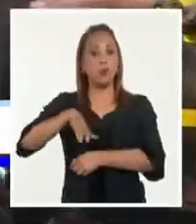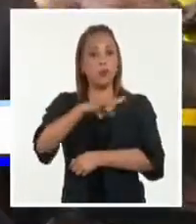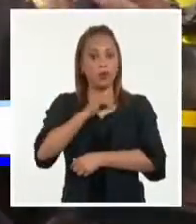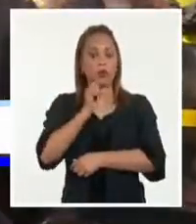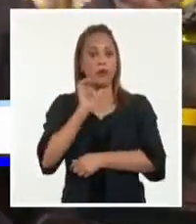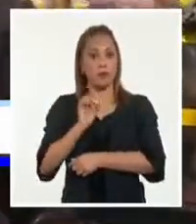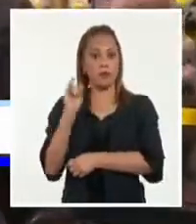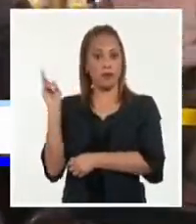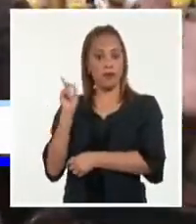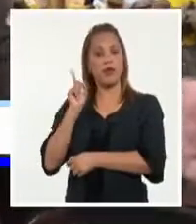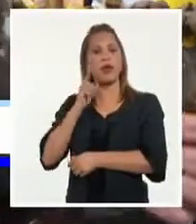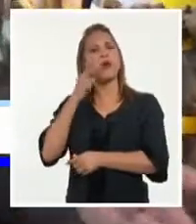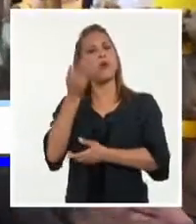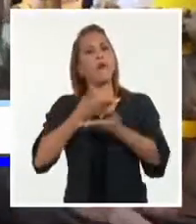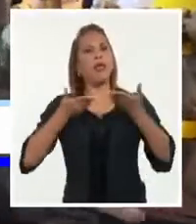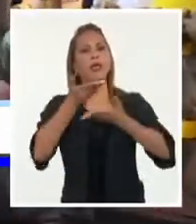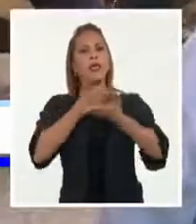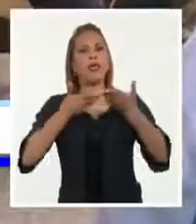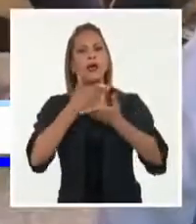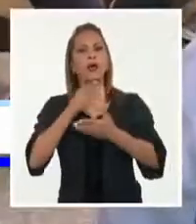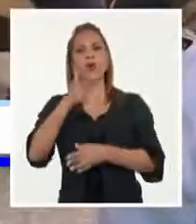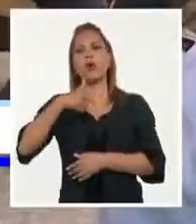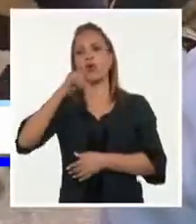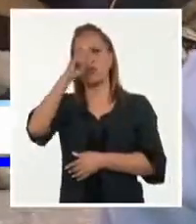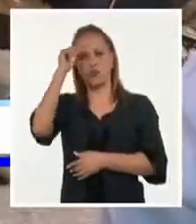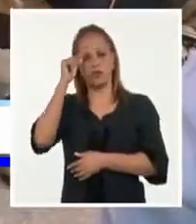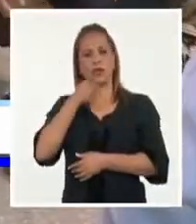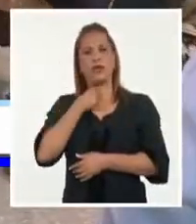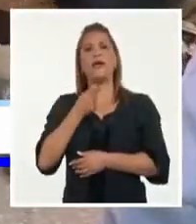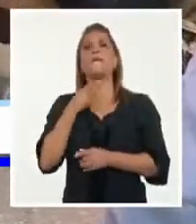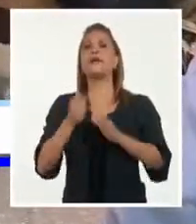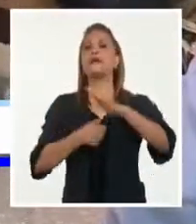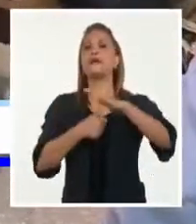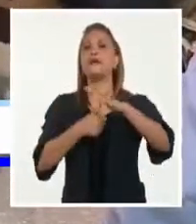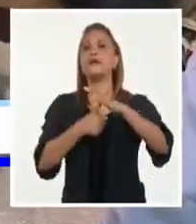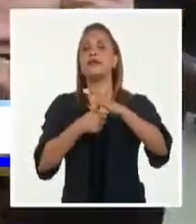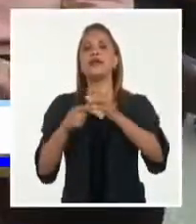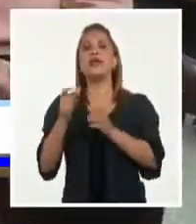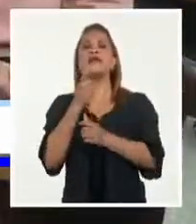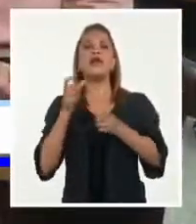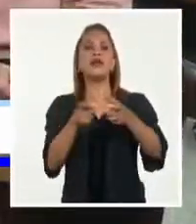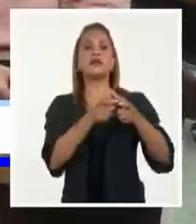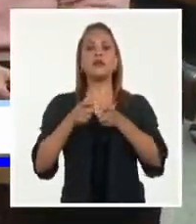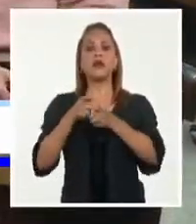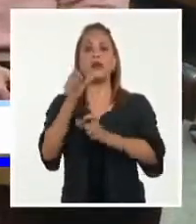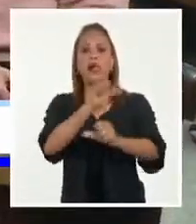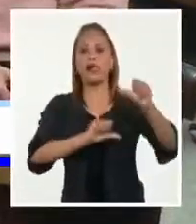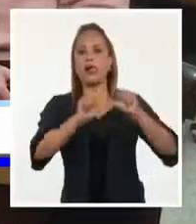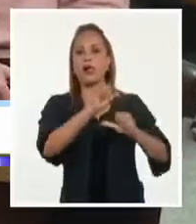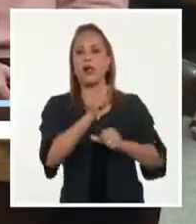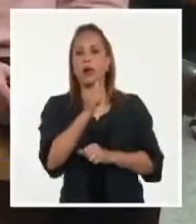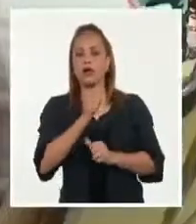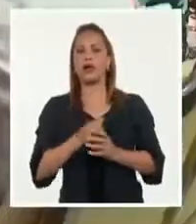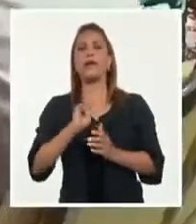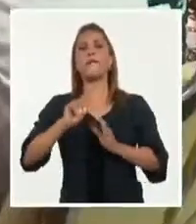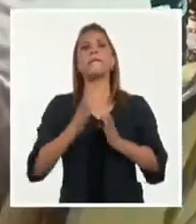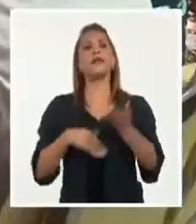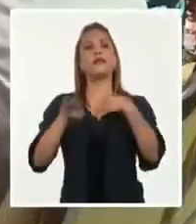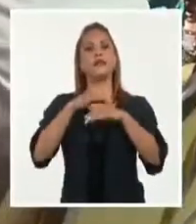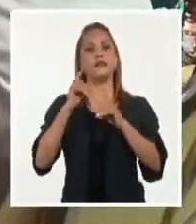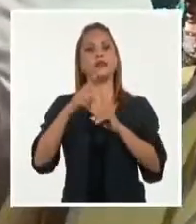sostuvieron conversaciones con voces rafa mal en presidentes de la asociación de cantineros de cuba y funcionarios del ministerio de turismo